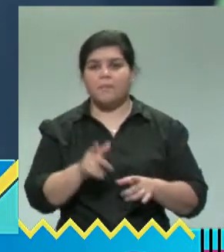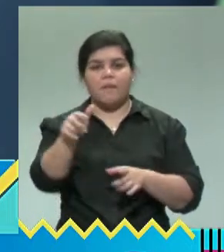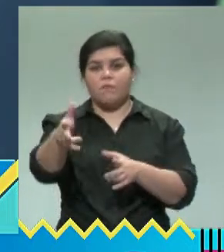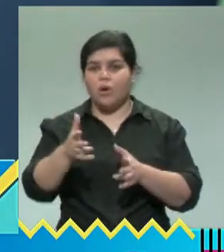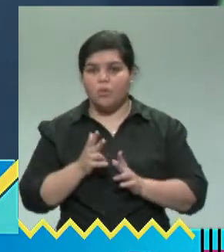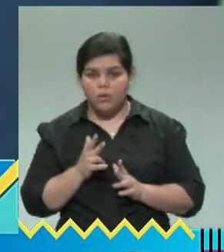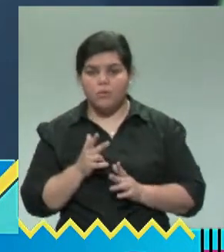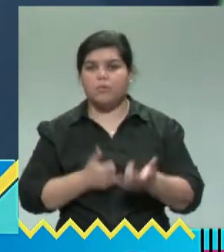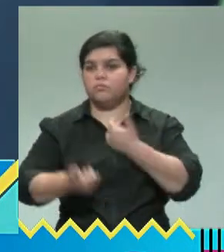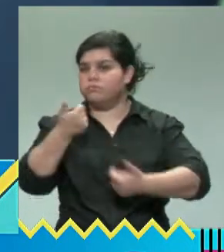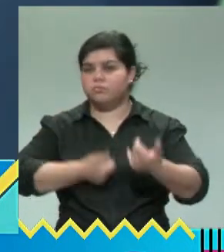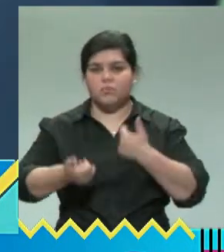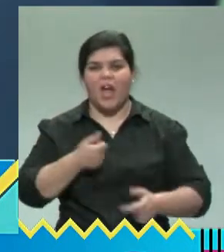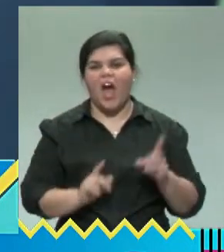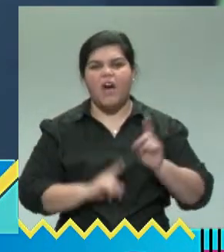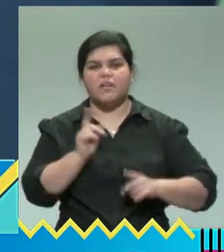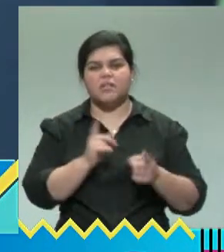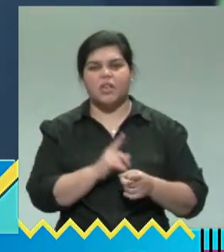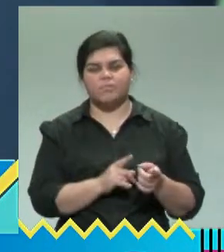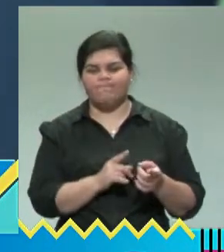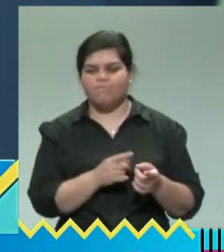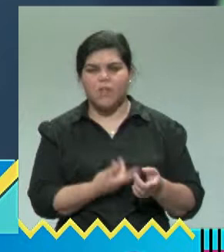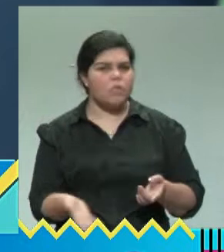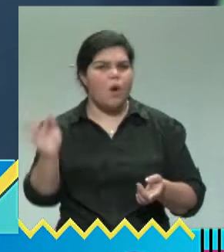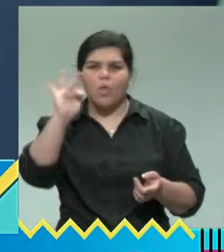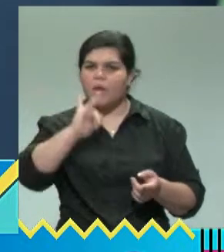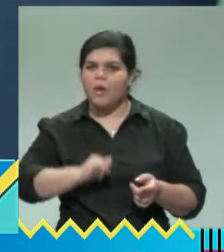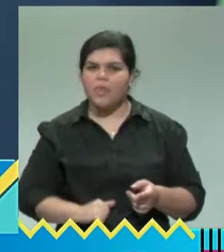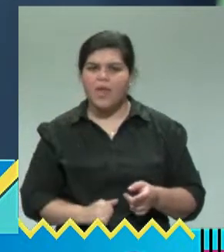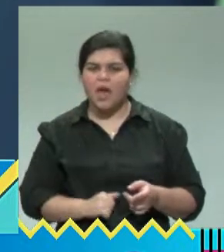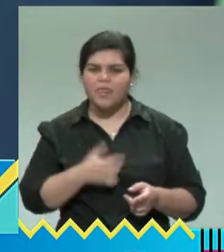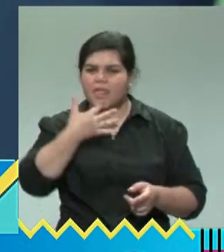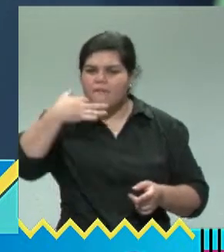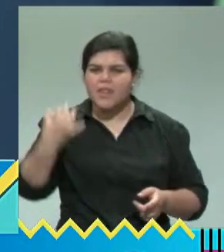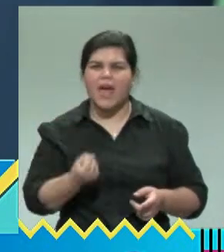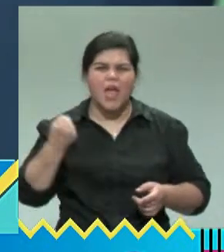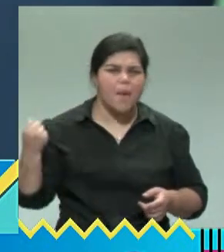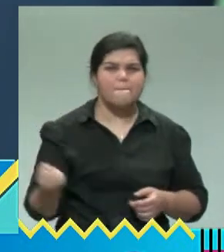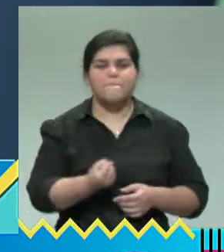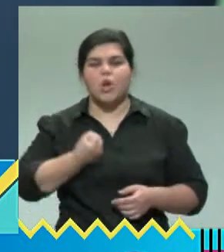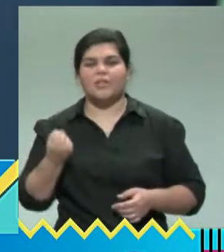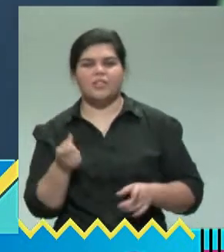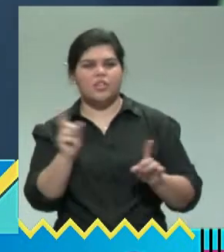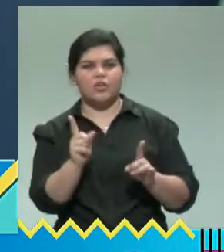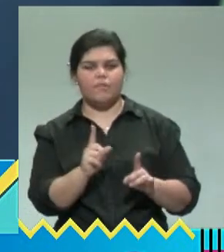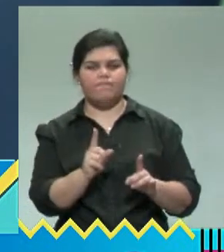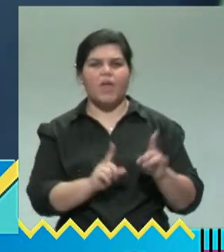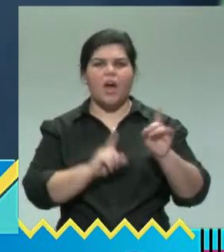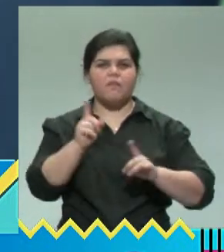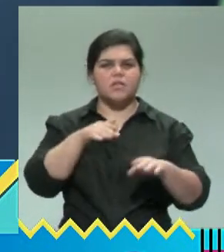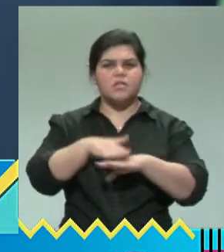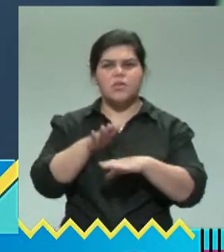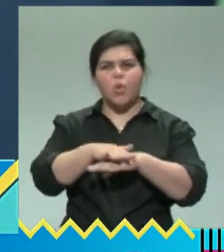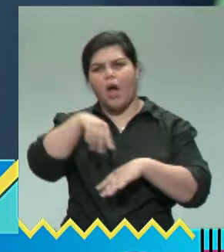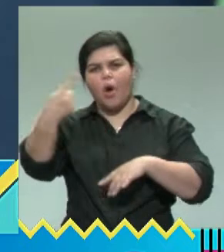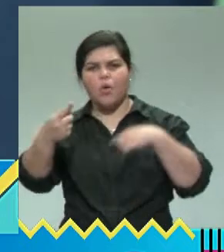se ha vuelto tan cotidiano que muchas veces no lo valoramos. Hace falta simplemente ir a otras ciudades del país para darnos cuenta de